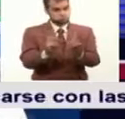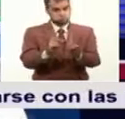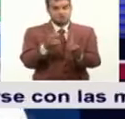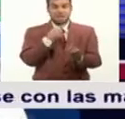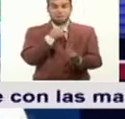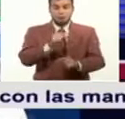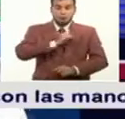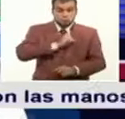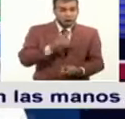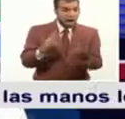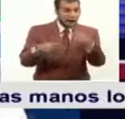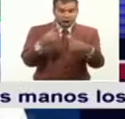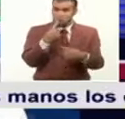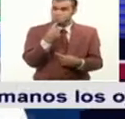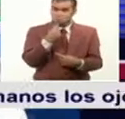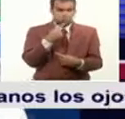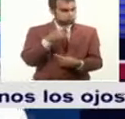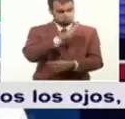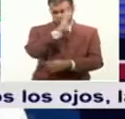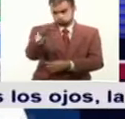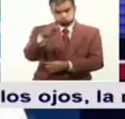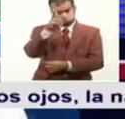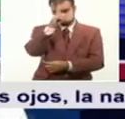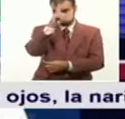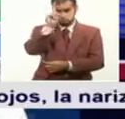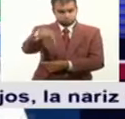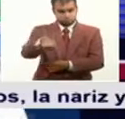acuda al médico.